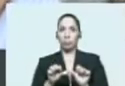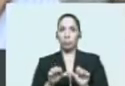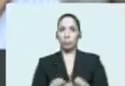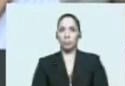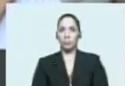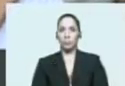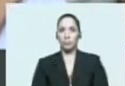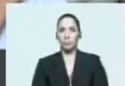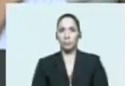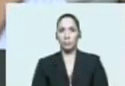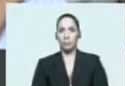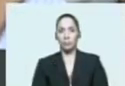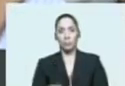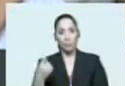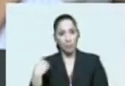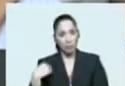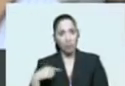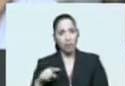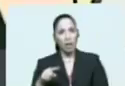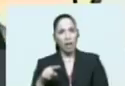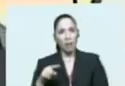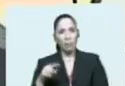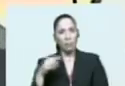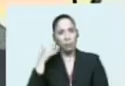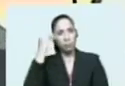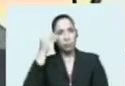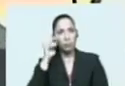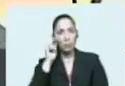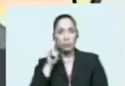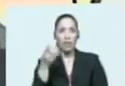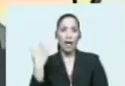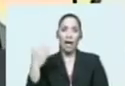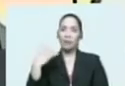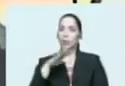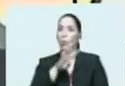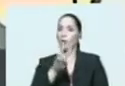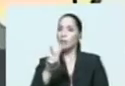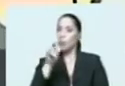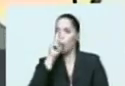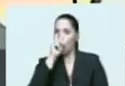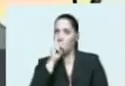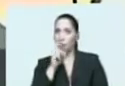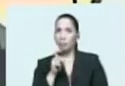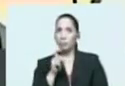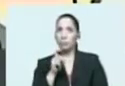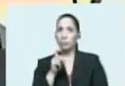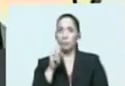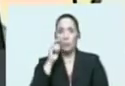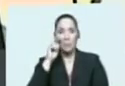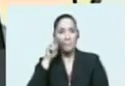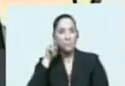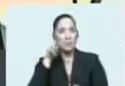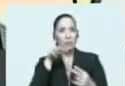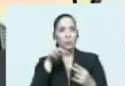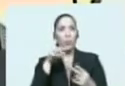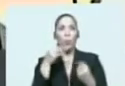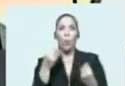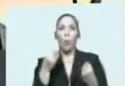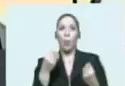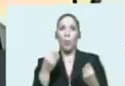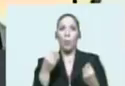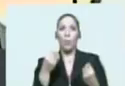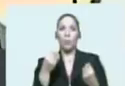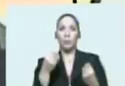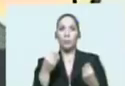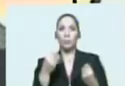para que tengamos la perspectiva de hace 42 años en la perspectiva de cómo leer todo eso